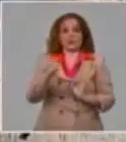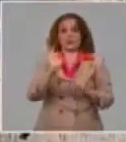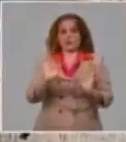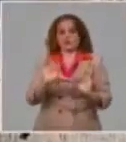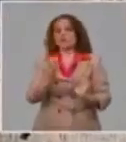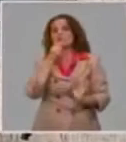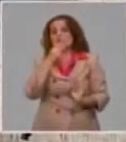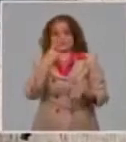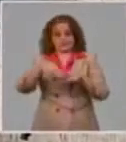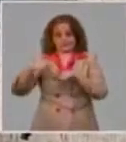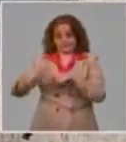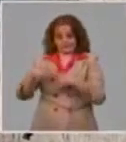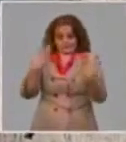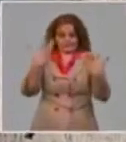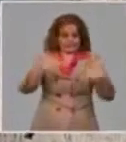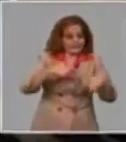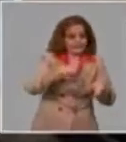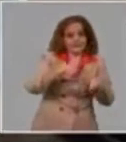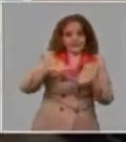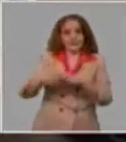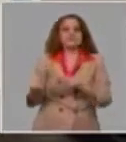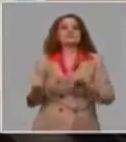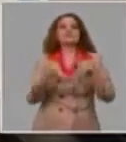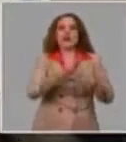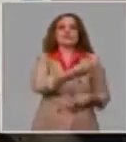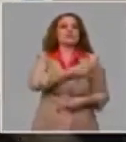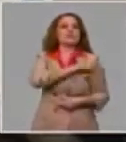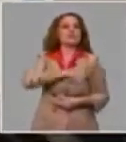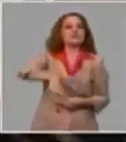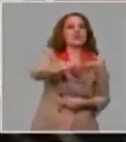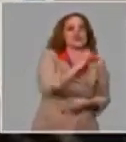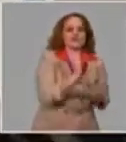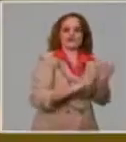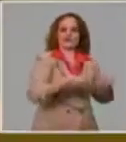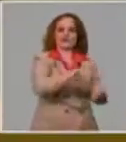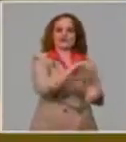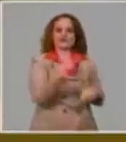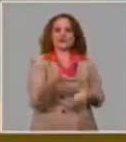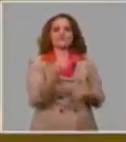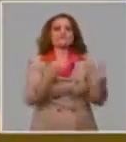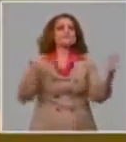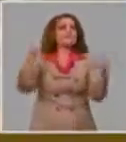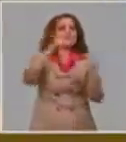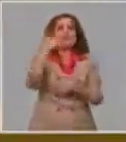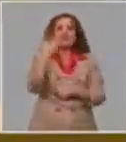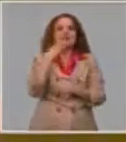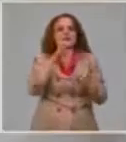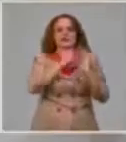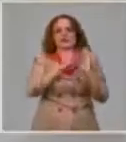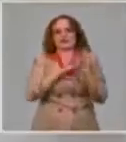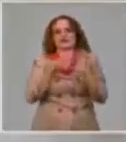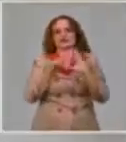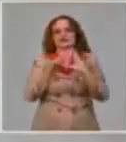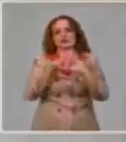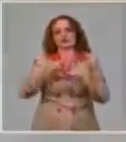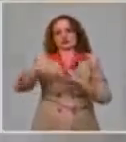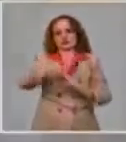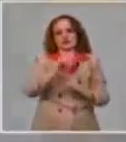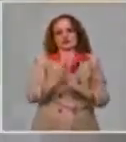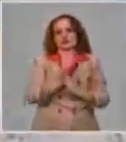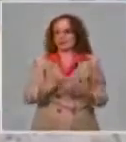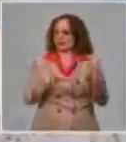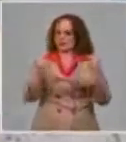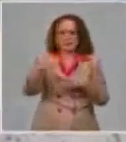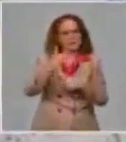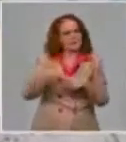al pueblo, priorizando el programa de subsidios. Pese al déficit de algunas materias primas, buscan alternativas con los molinos de árido, donde